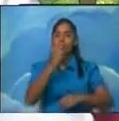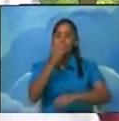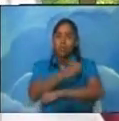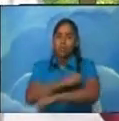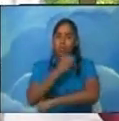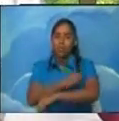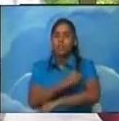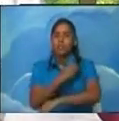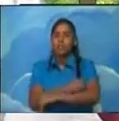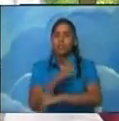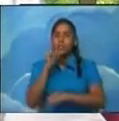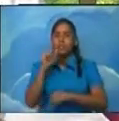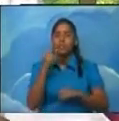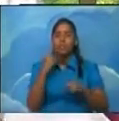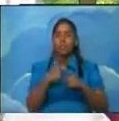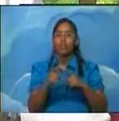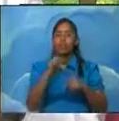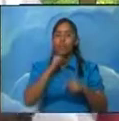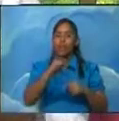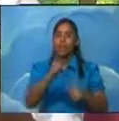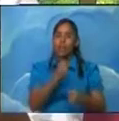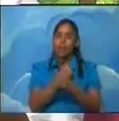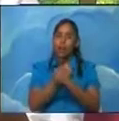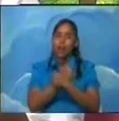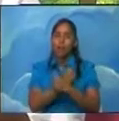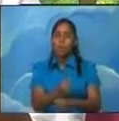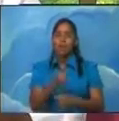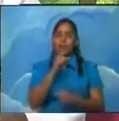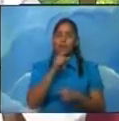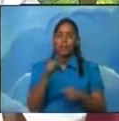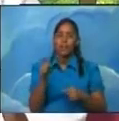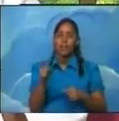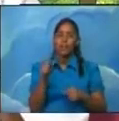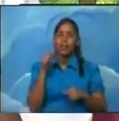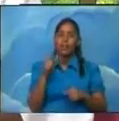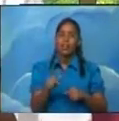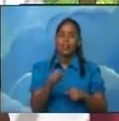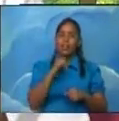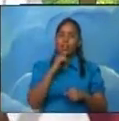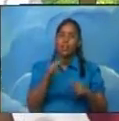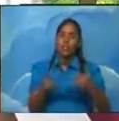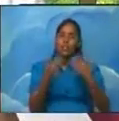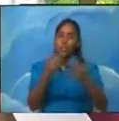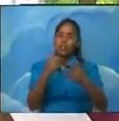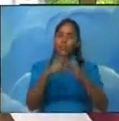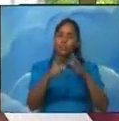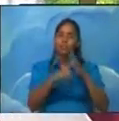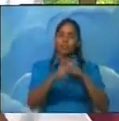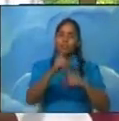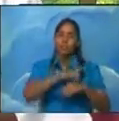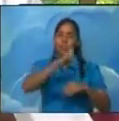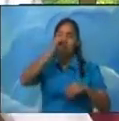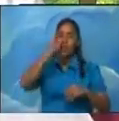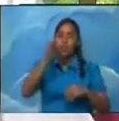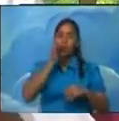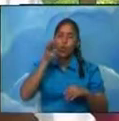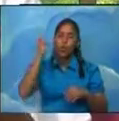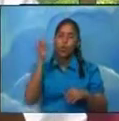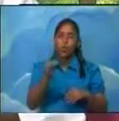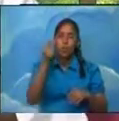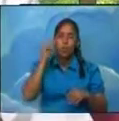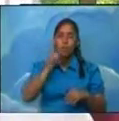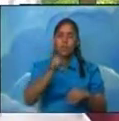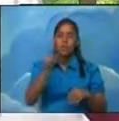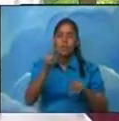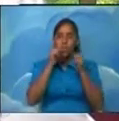obedecer, y otro es amarle a él. Esto da garantía de lo que Dios juró por él mismo de